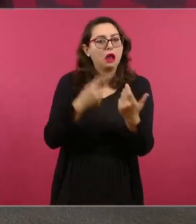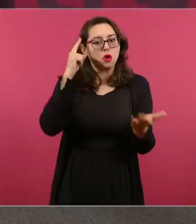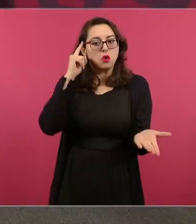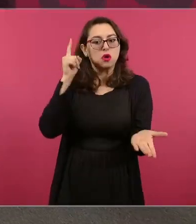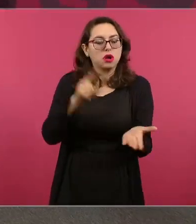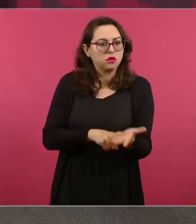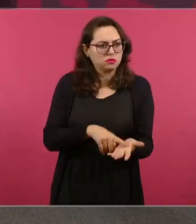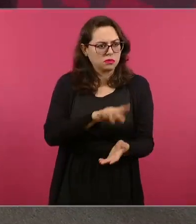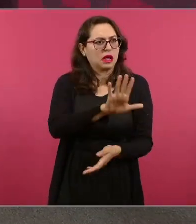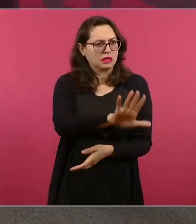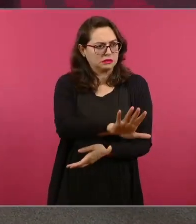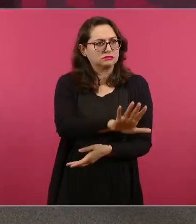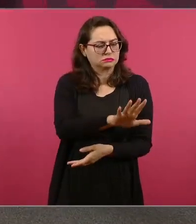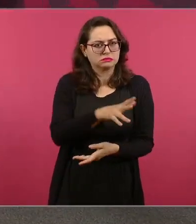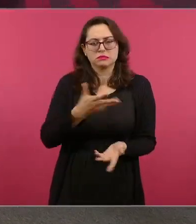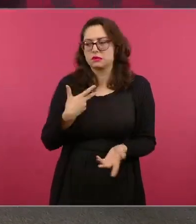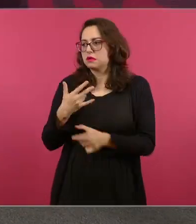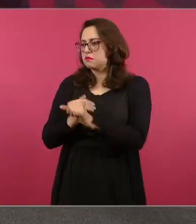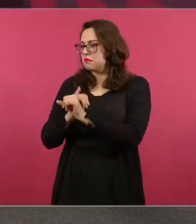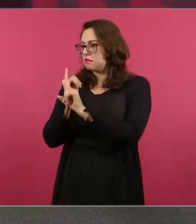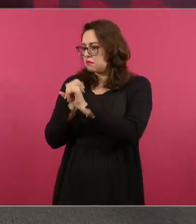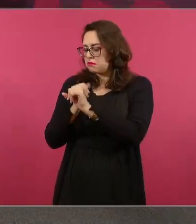se encuentra